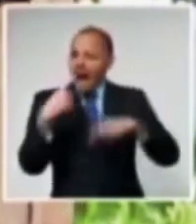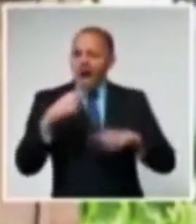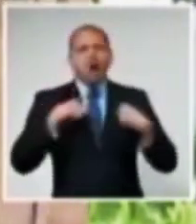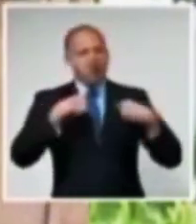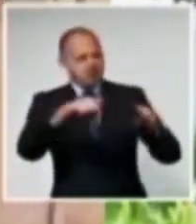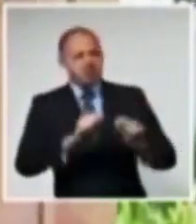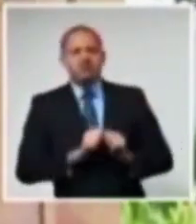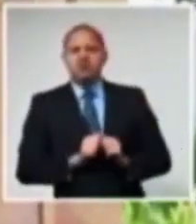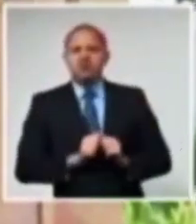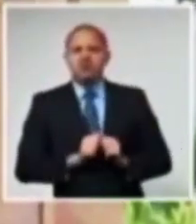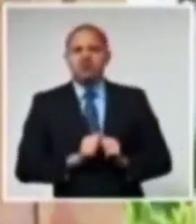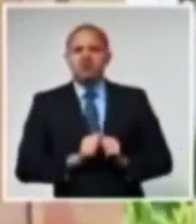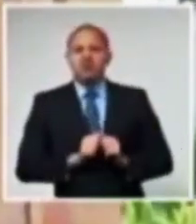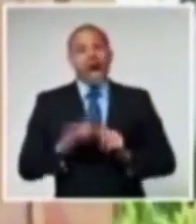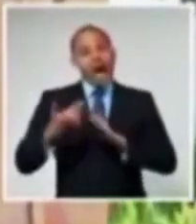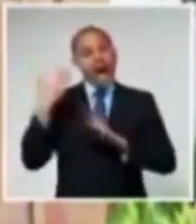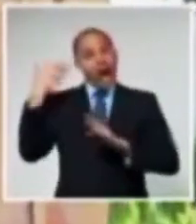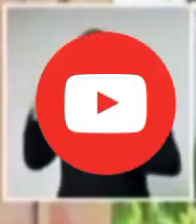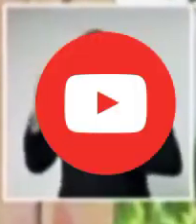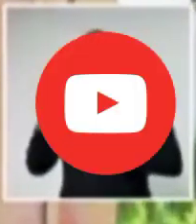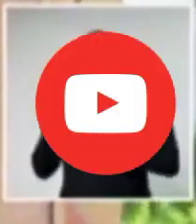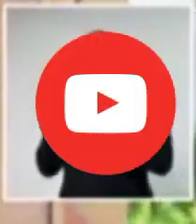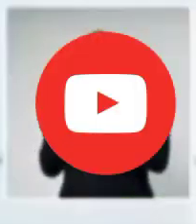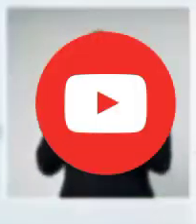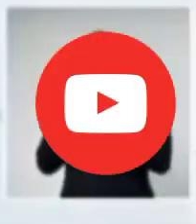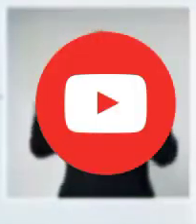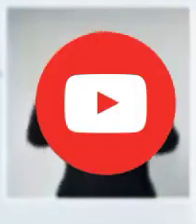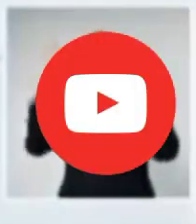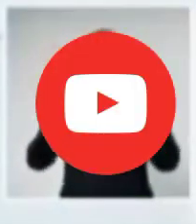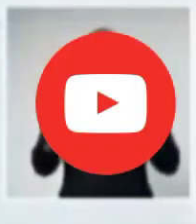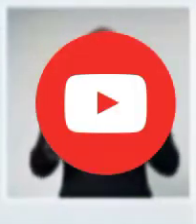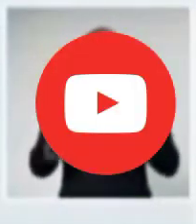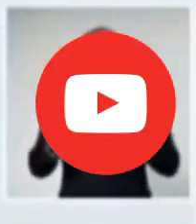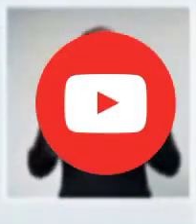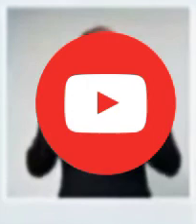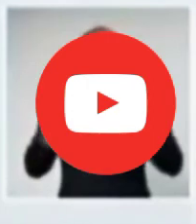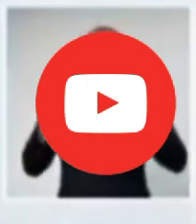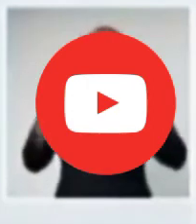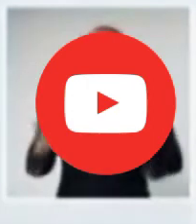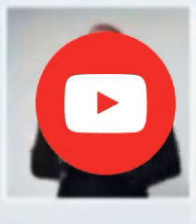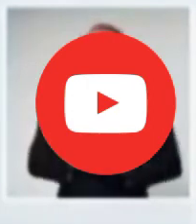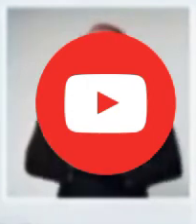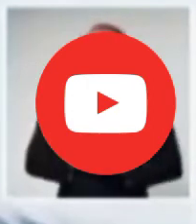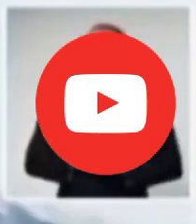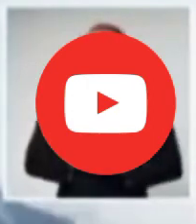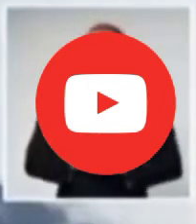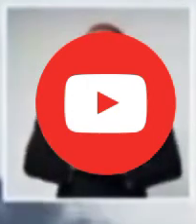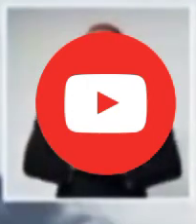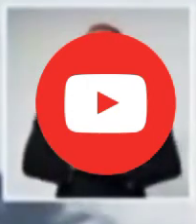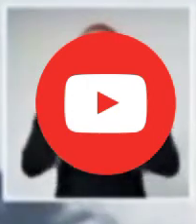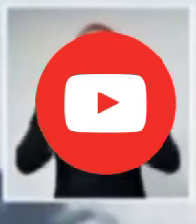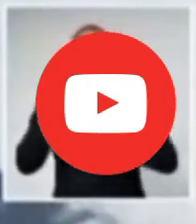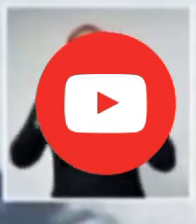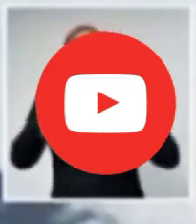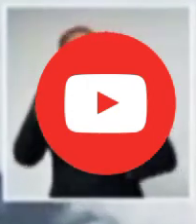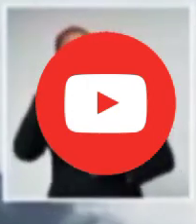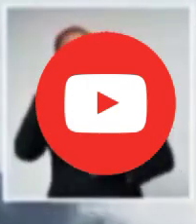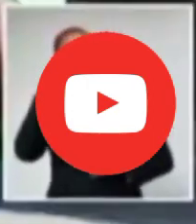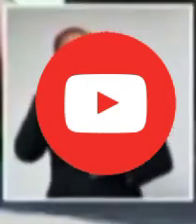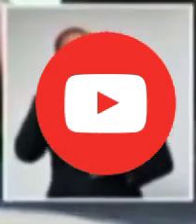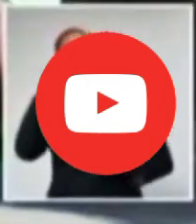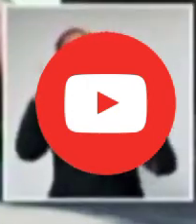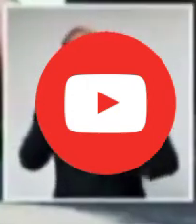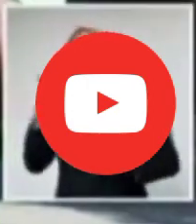estudiar enfermera. El enfermero y el médico tienen trabajo para toda la vida. Todavía uno pudiera preguntarse qué hace esta anciana fuera de su